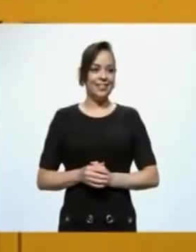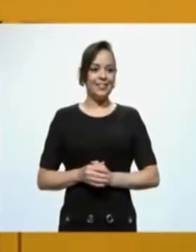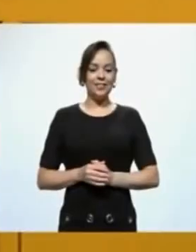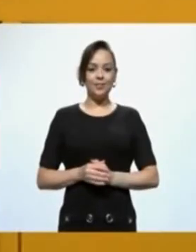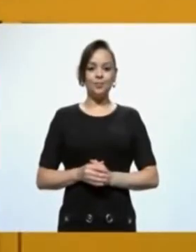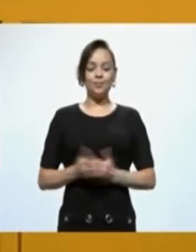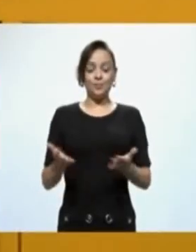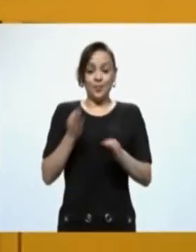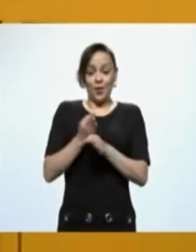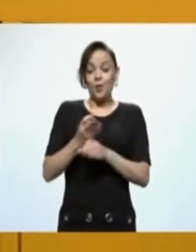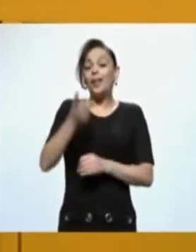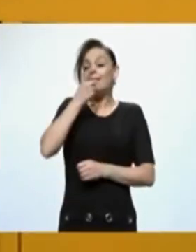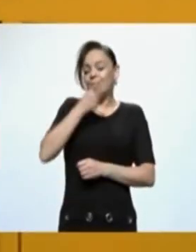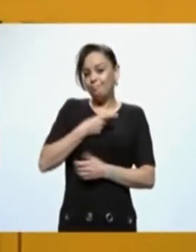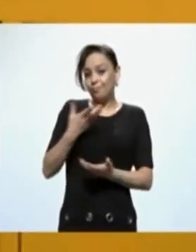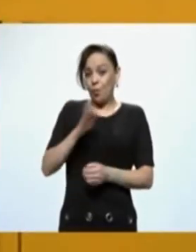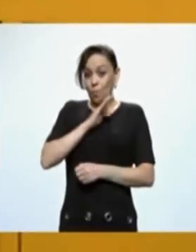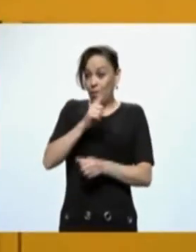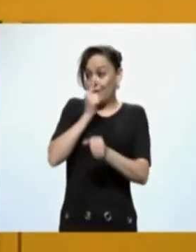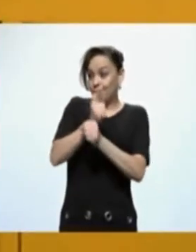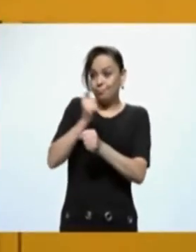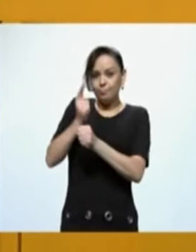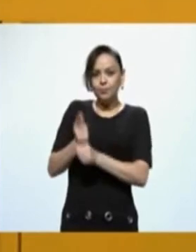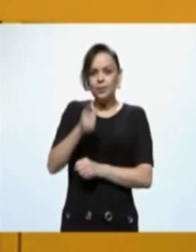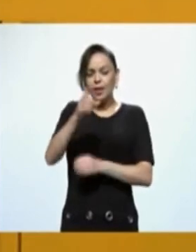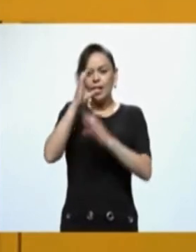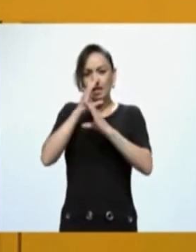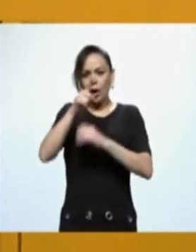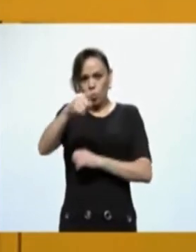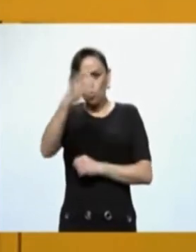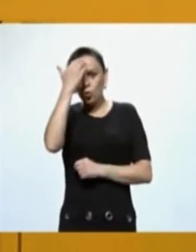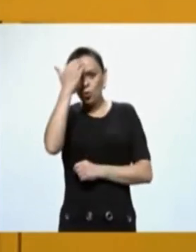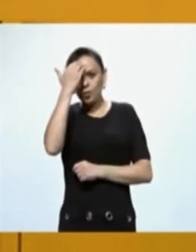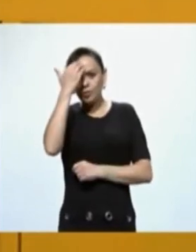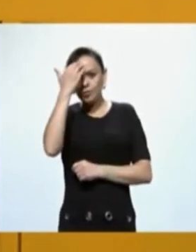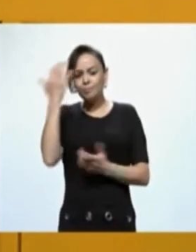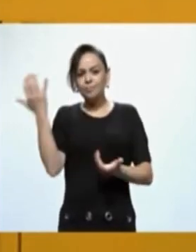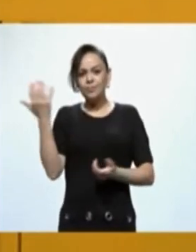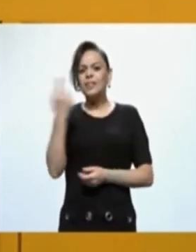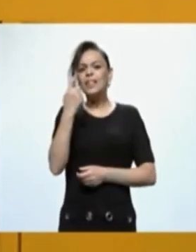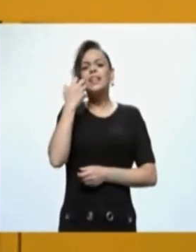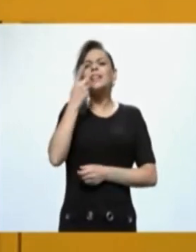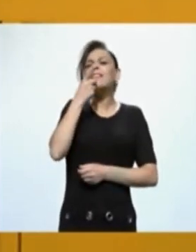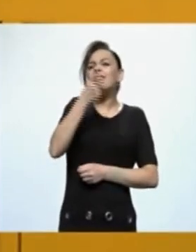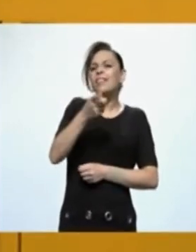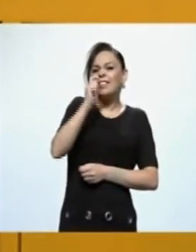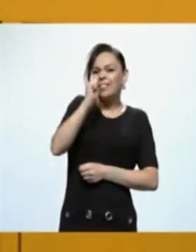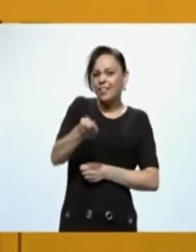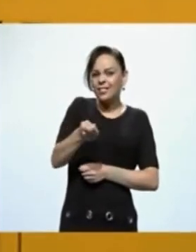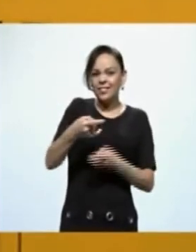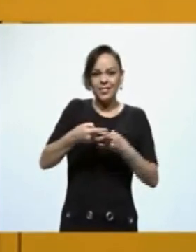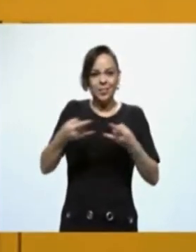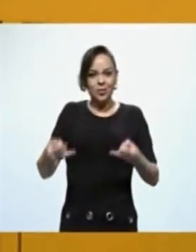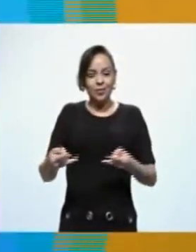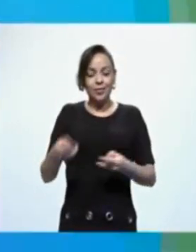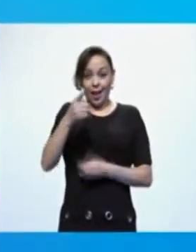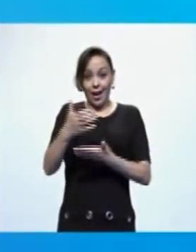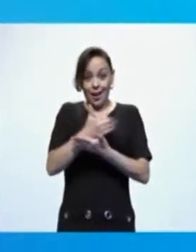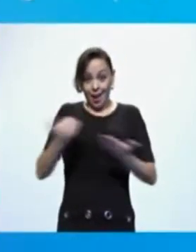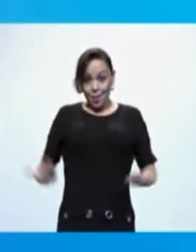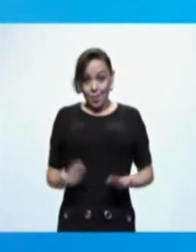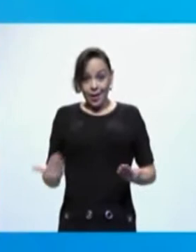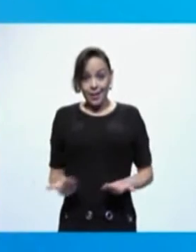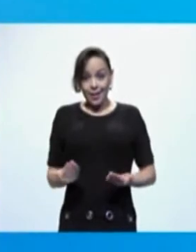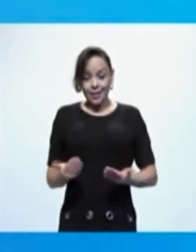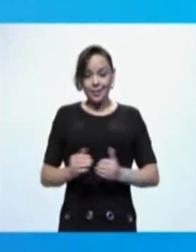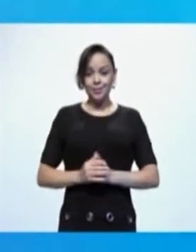Ahora dinos, ¿pudiste identificar la letra de alguna canción? ¿De qué se trataba? ¿Te dieron ganas de bailar?